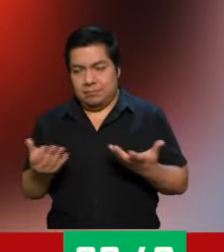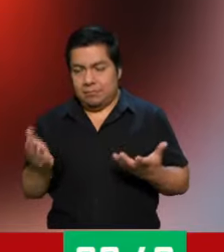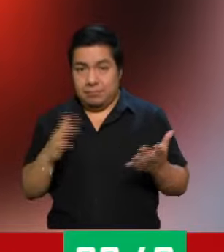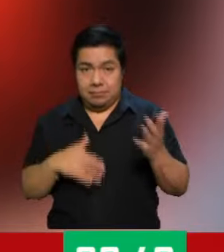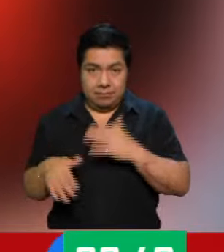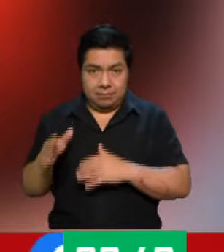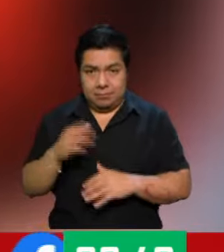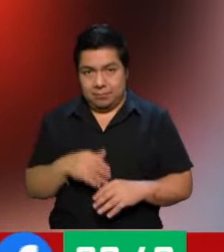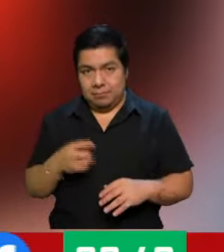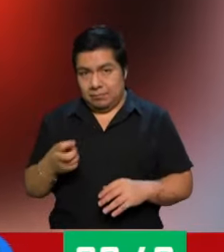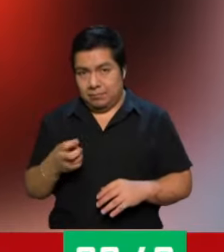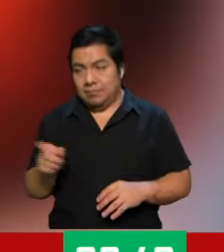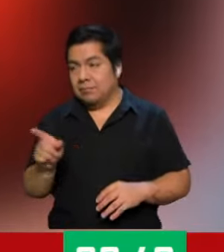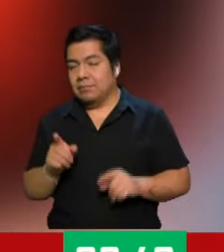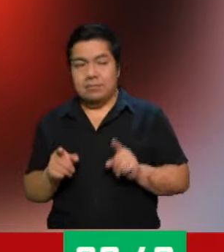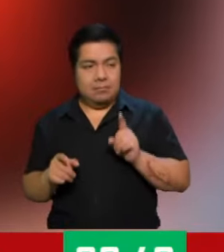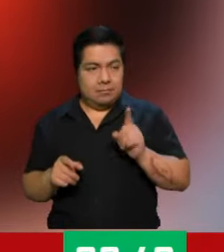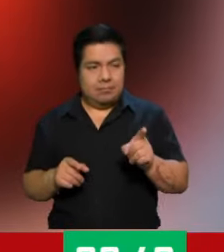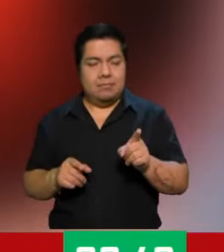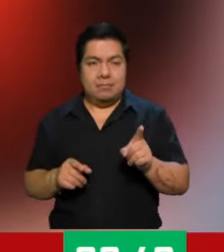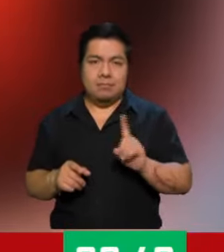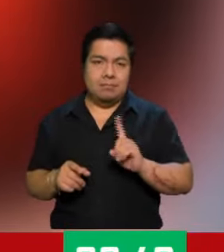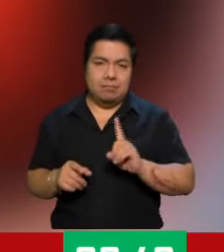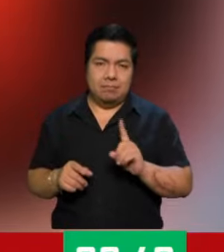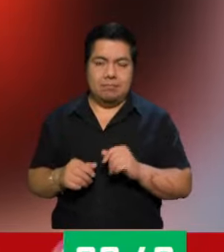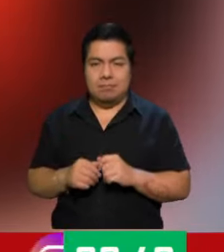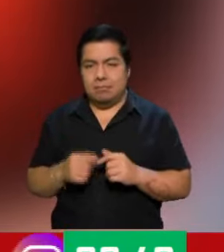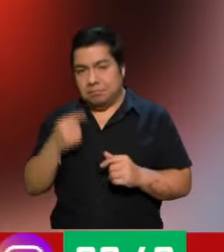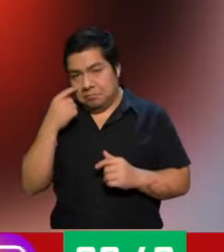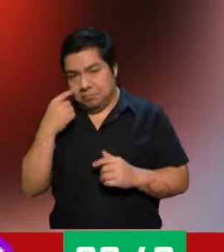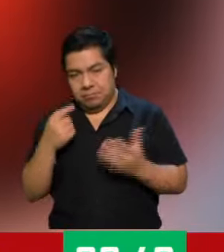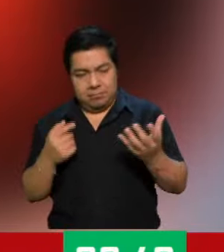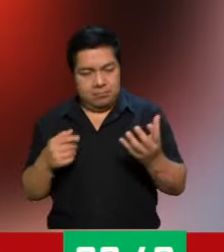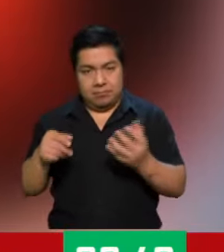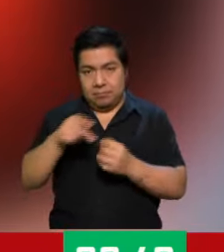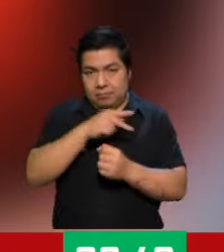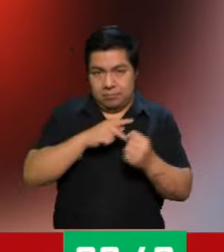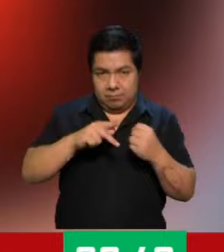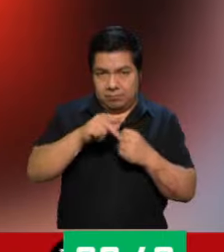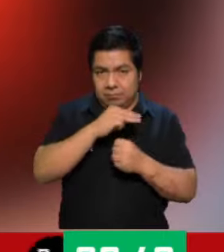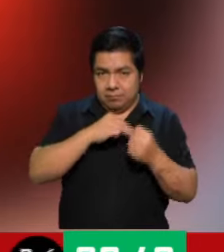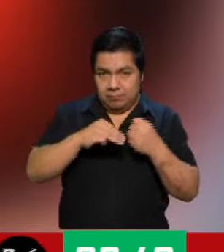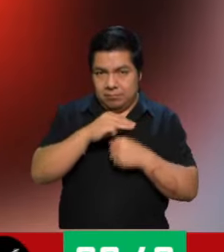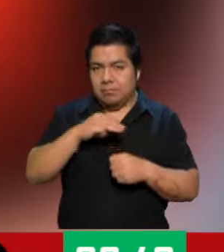a nosotros nos toca. A ustedes no nos toca. Y ahí hay un planeta, Marte, que está listo